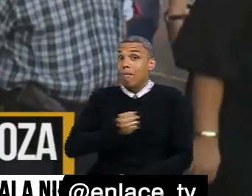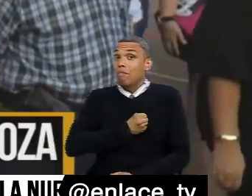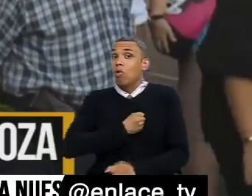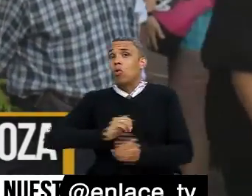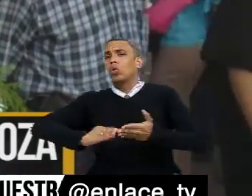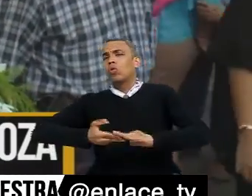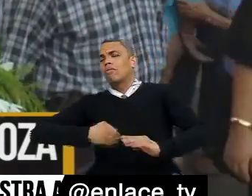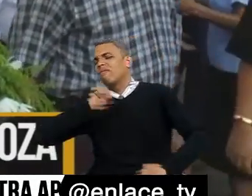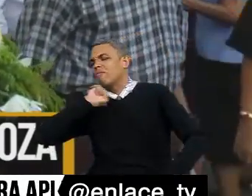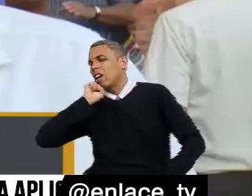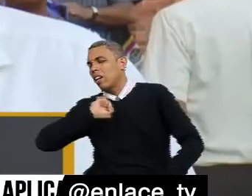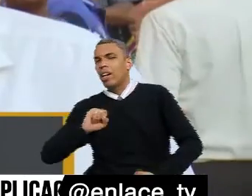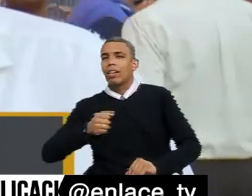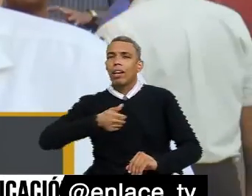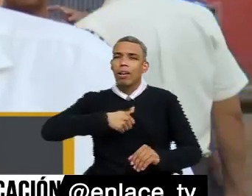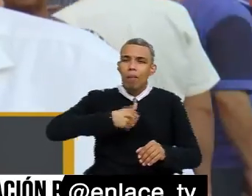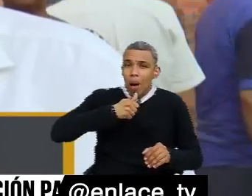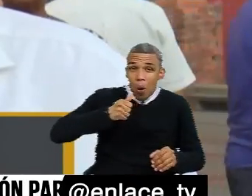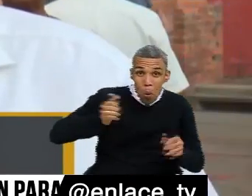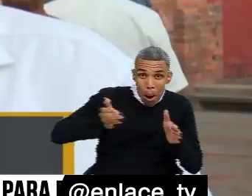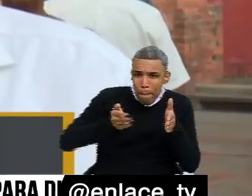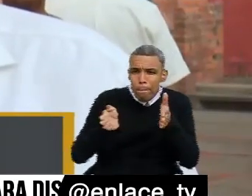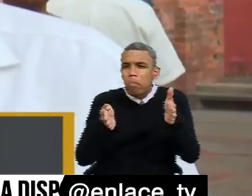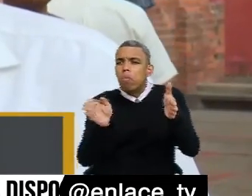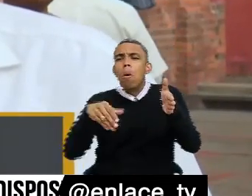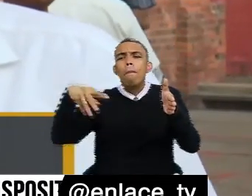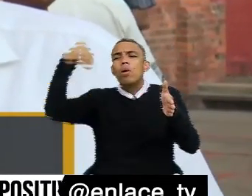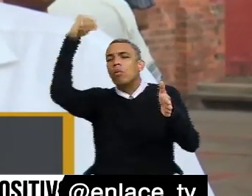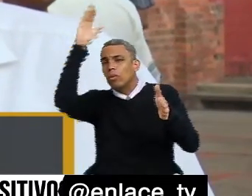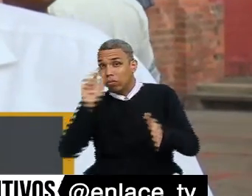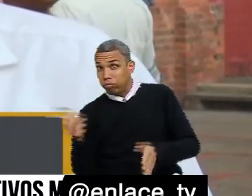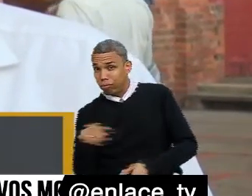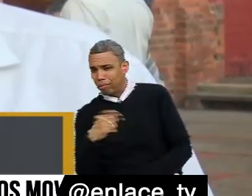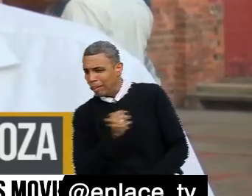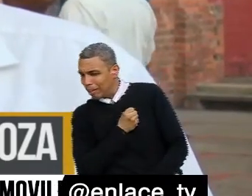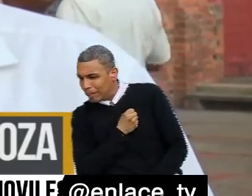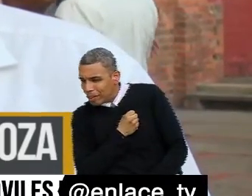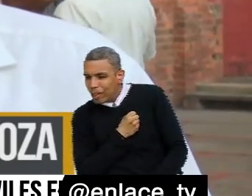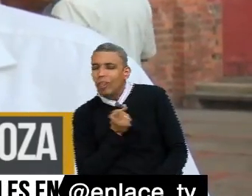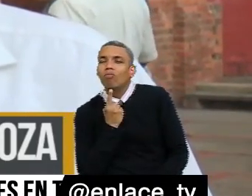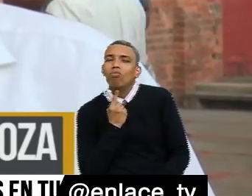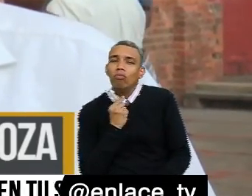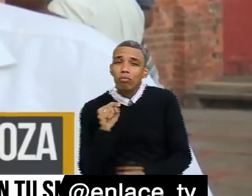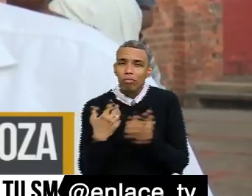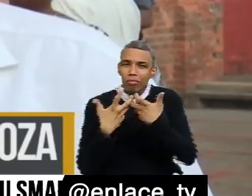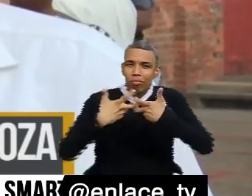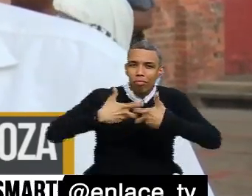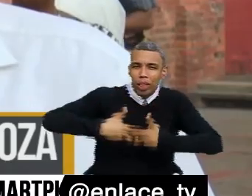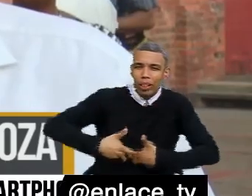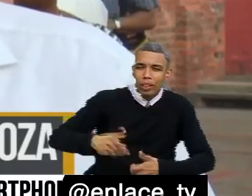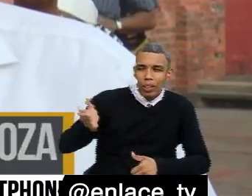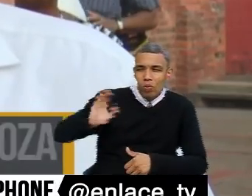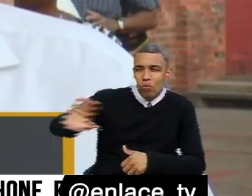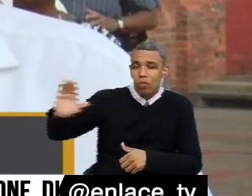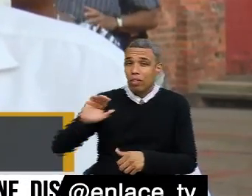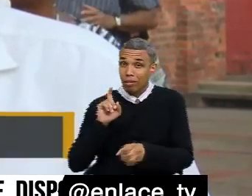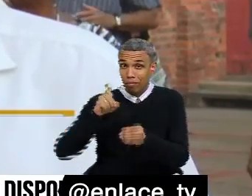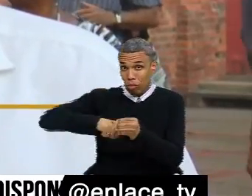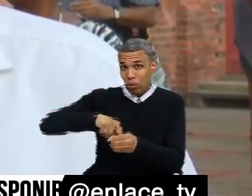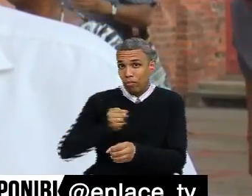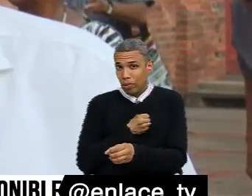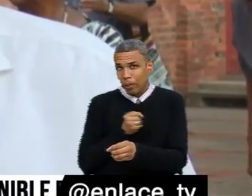su folclor, amó naturalmente su profesión, su empresa y sobre todo su servicio. Paz en su